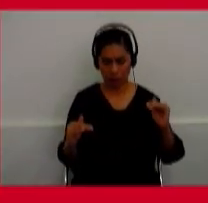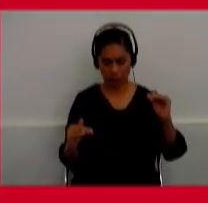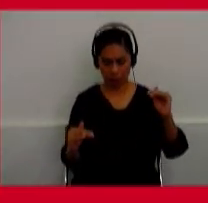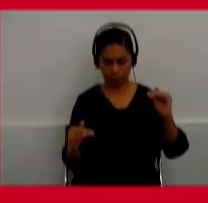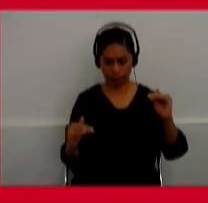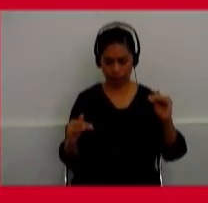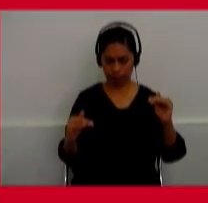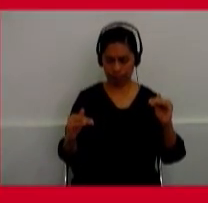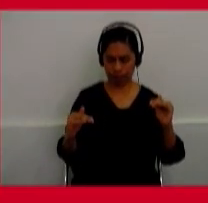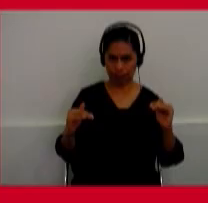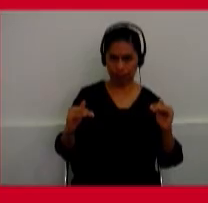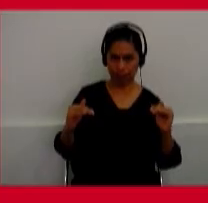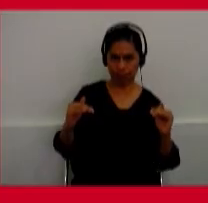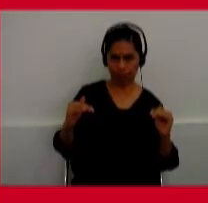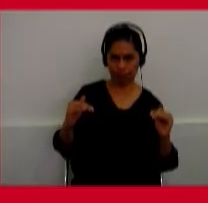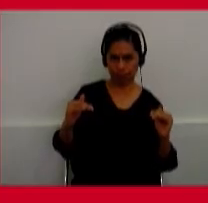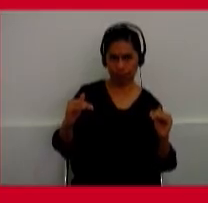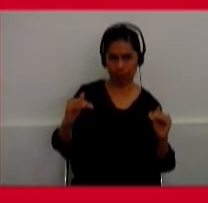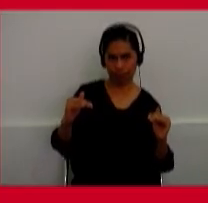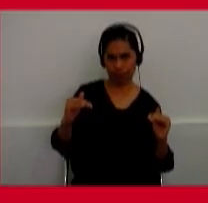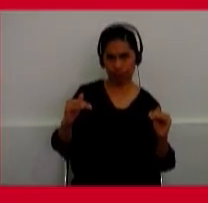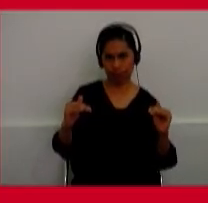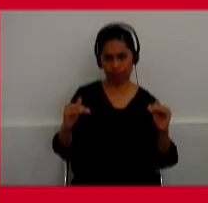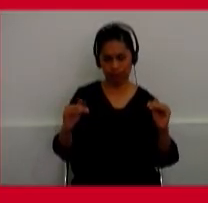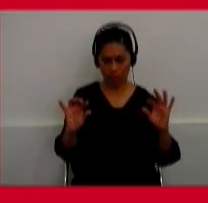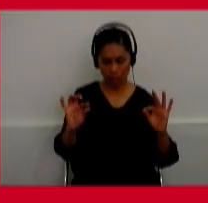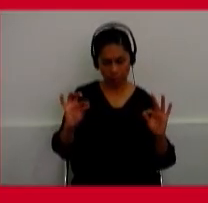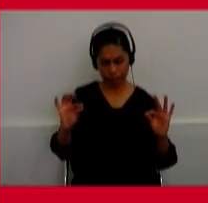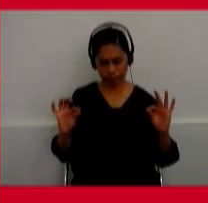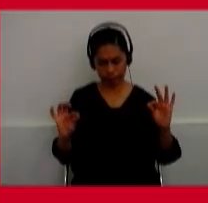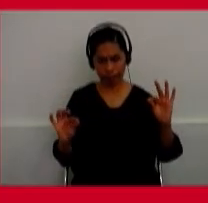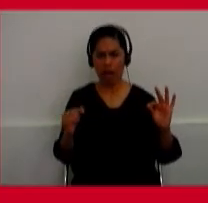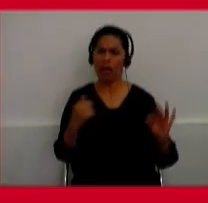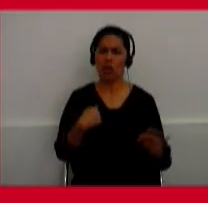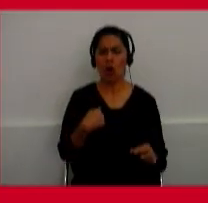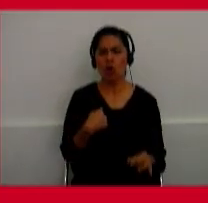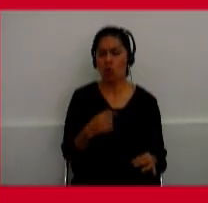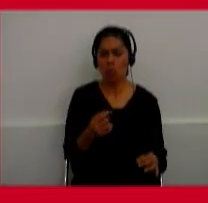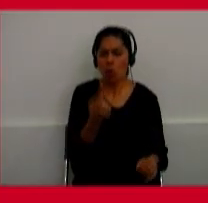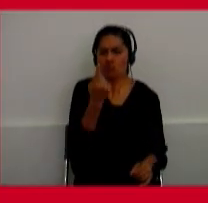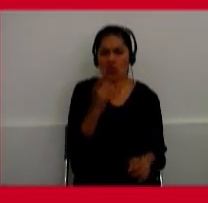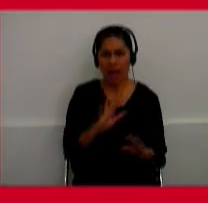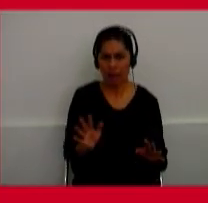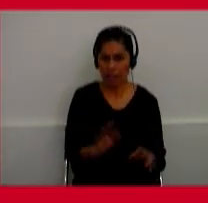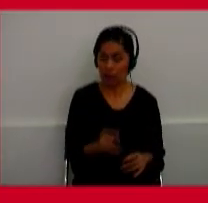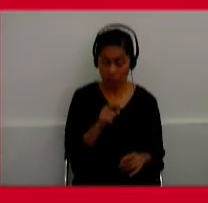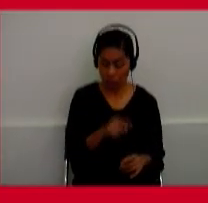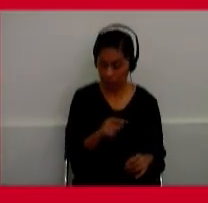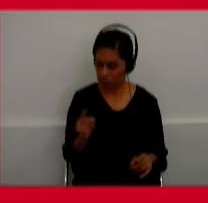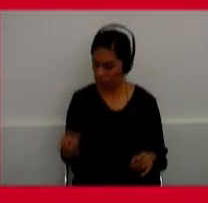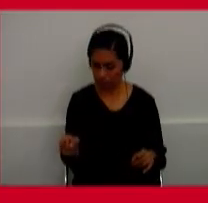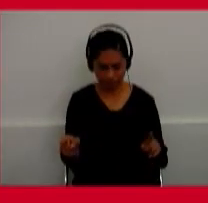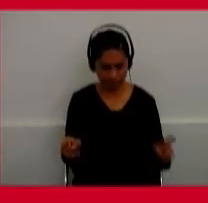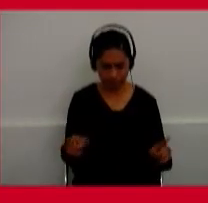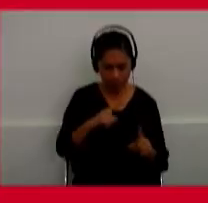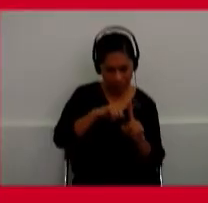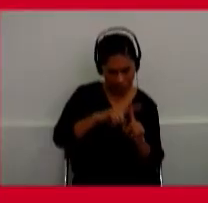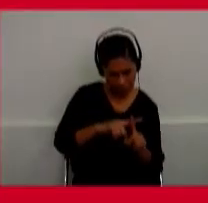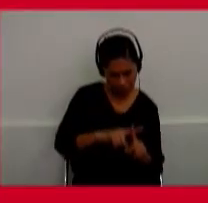voy a ajustar los hiperparámetros del modelo en base a un solo cálculo, ¿no? Sino a la sumatoria de los